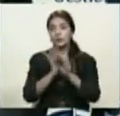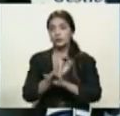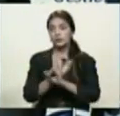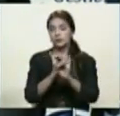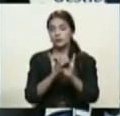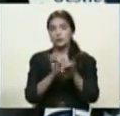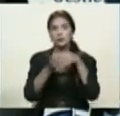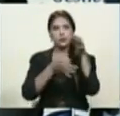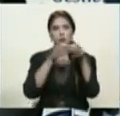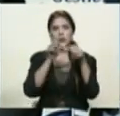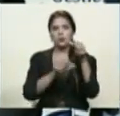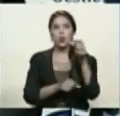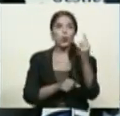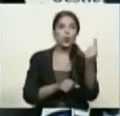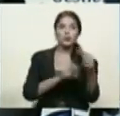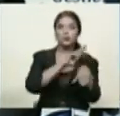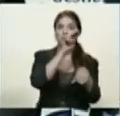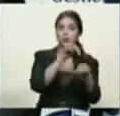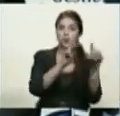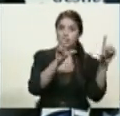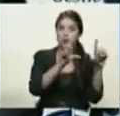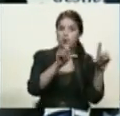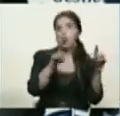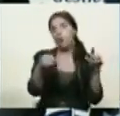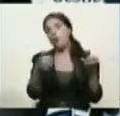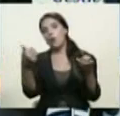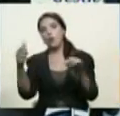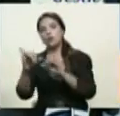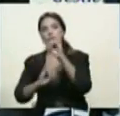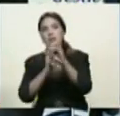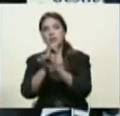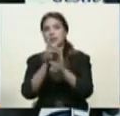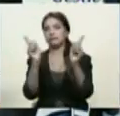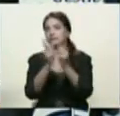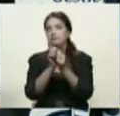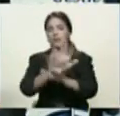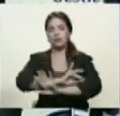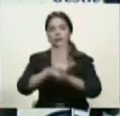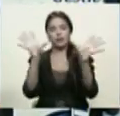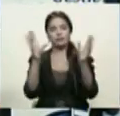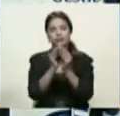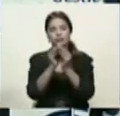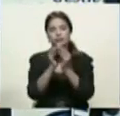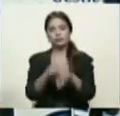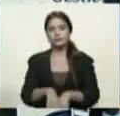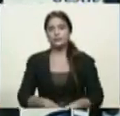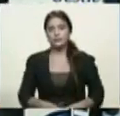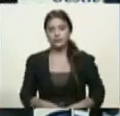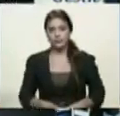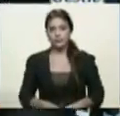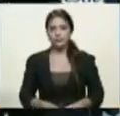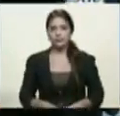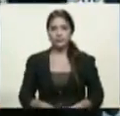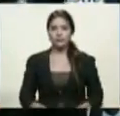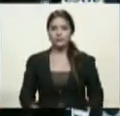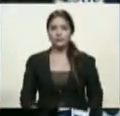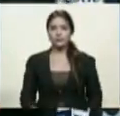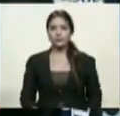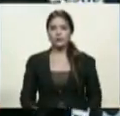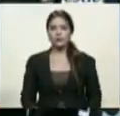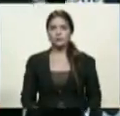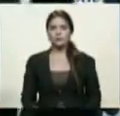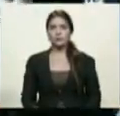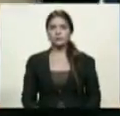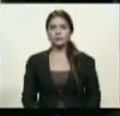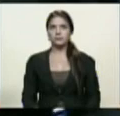hemos dicho uno de medios nacionales y otro de medios internacionales y damos por concluida esta comparecencia primera pregunta